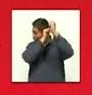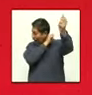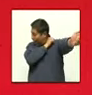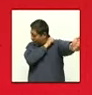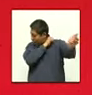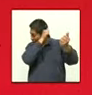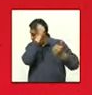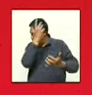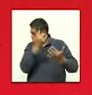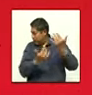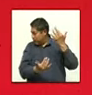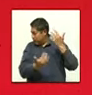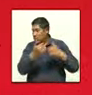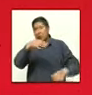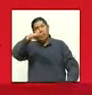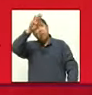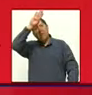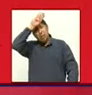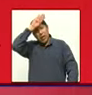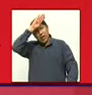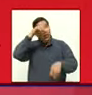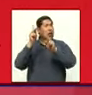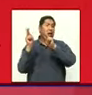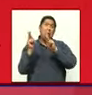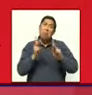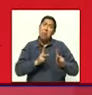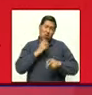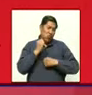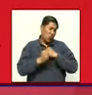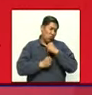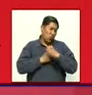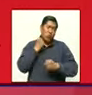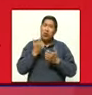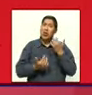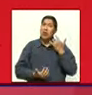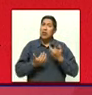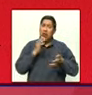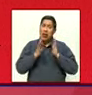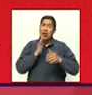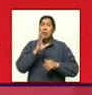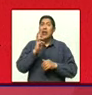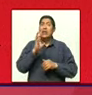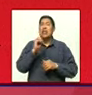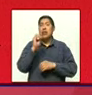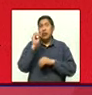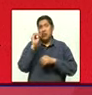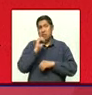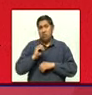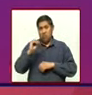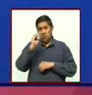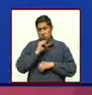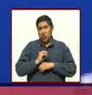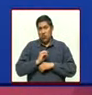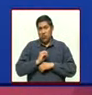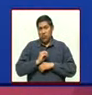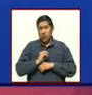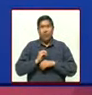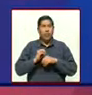también Beni, también Apando, están sufriendo por los incendios. Se habla de un 60% de hectáreas